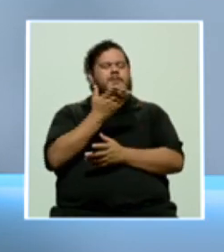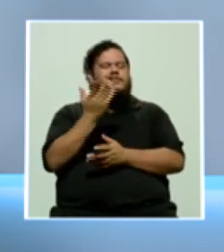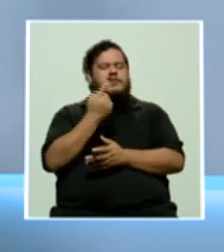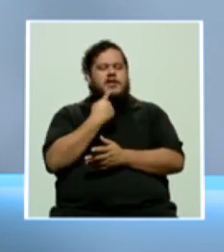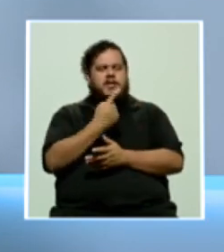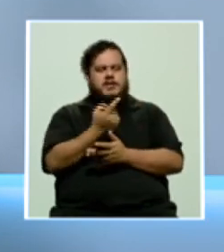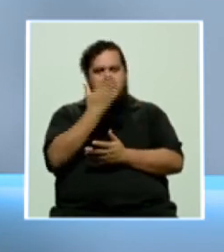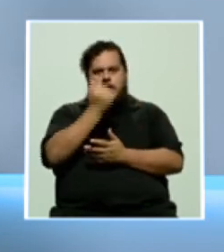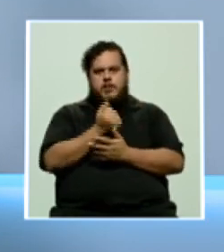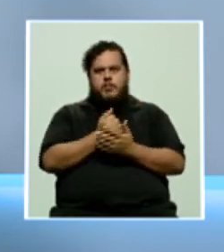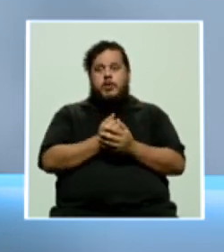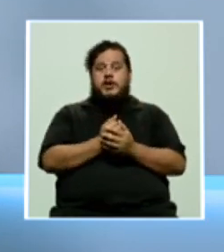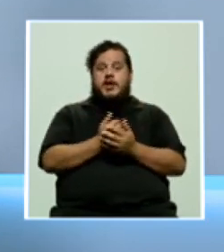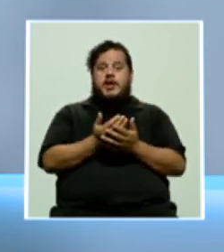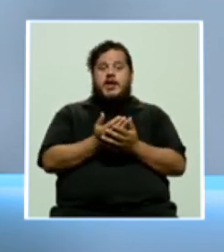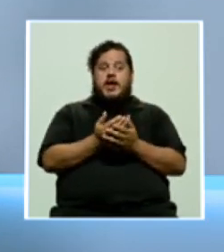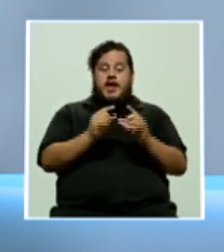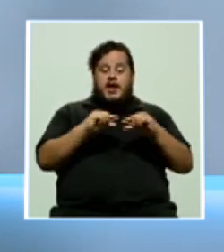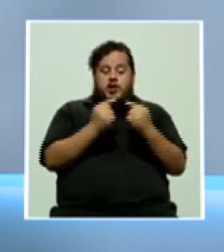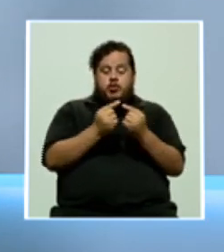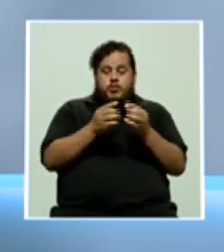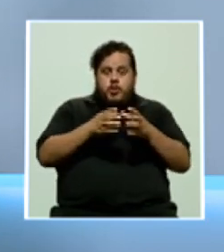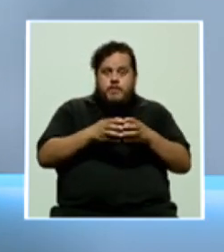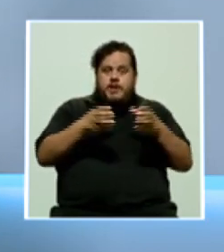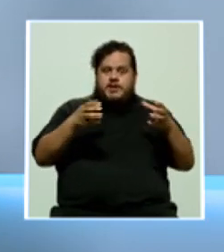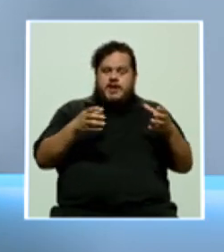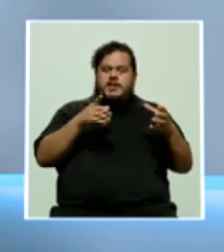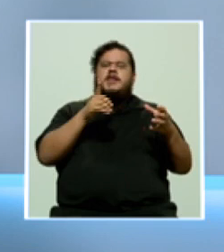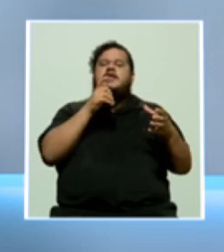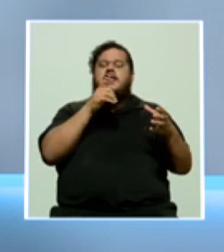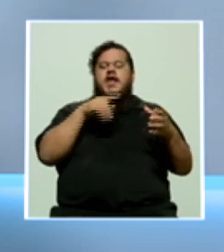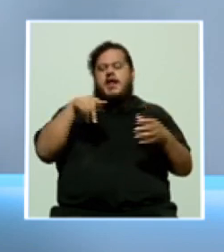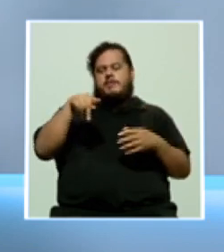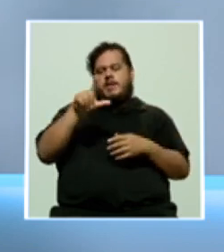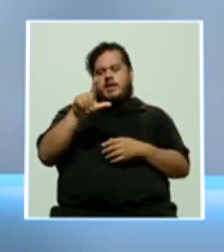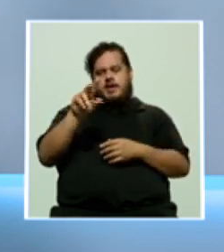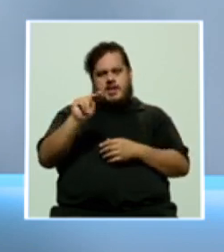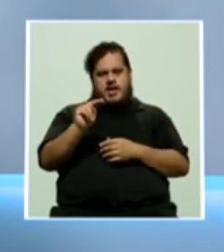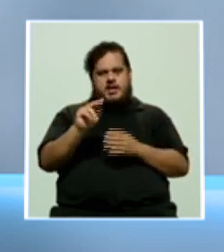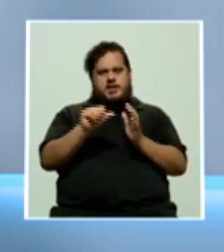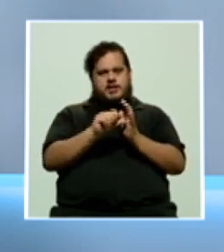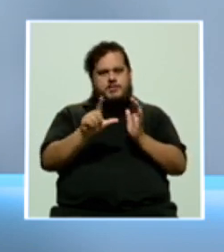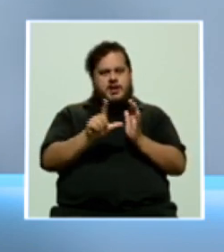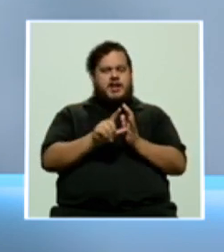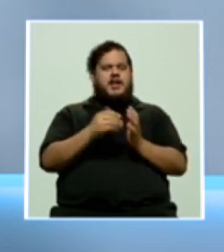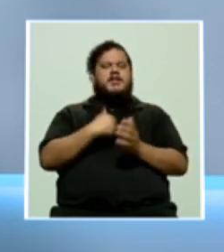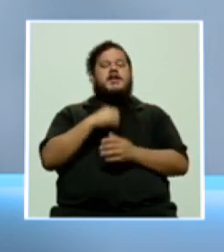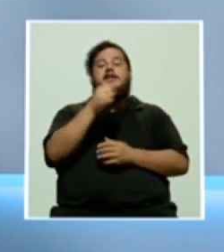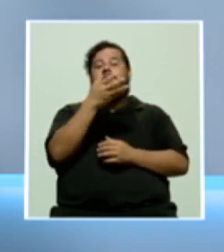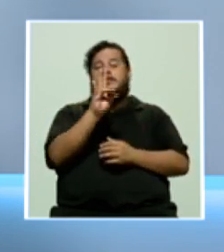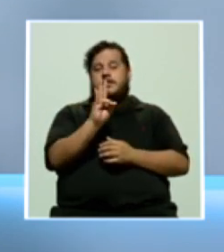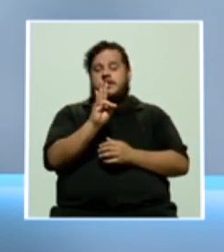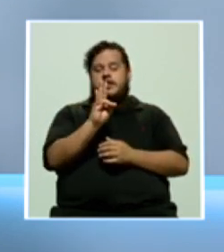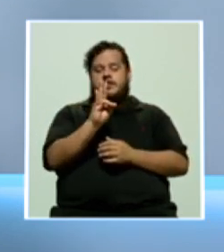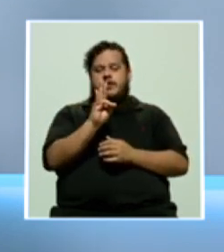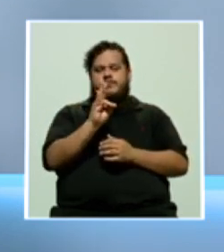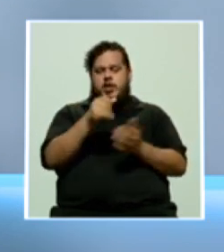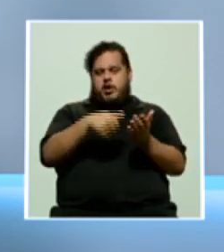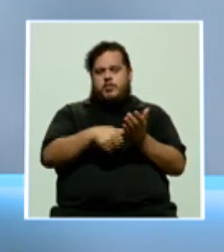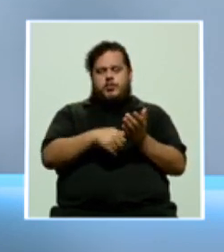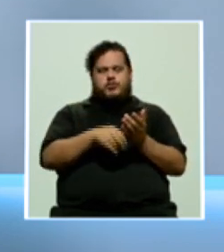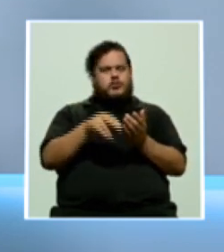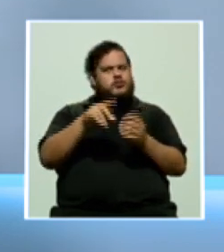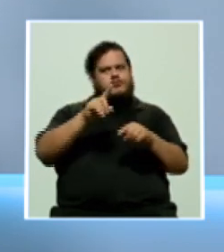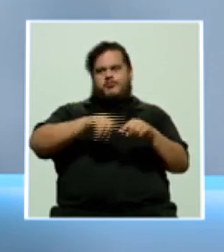inclusive la bancada más grande en la Asamblea Legislativa, que es Liberación Nacional, que tiene 17 votos, no ha podido ponerse de acuerdo en estos